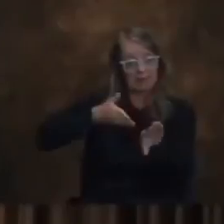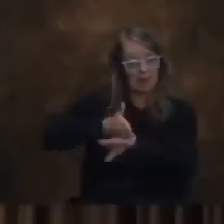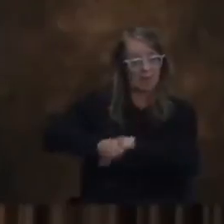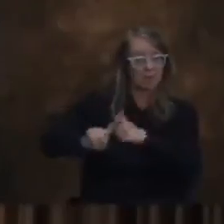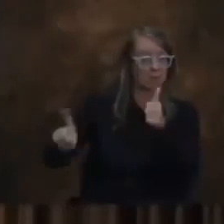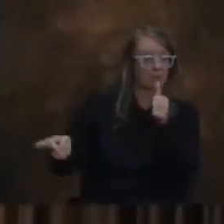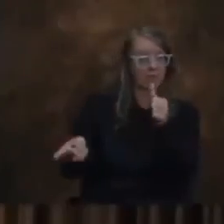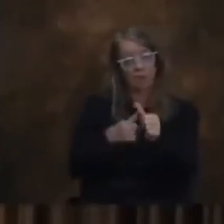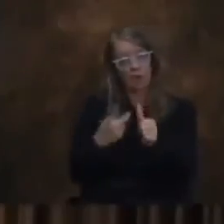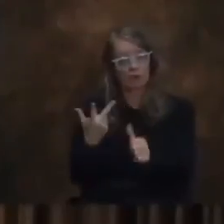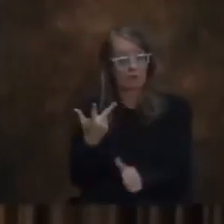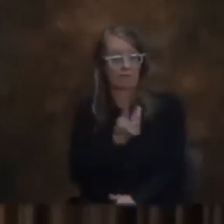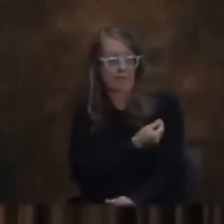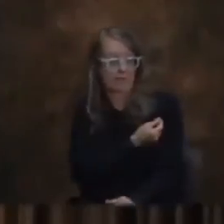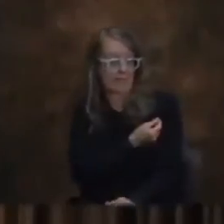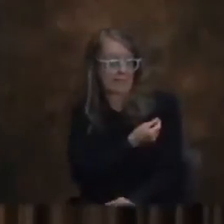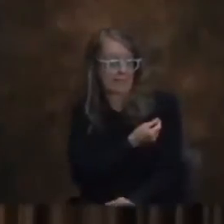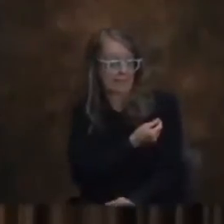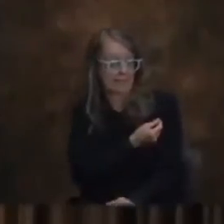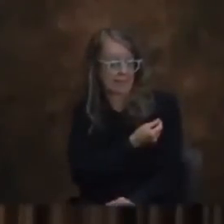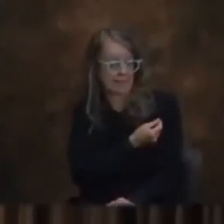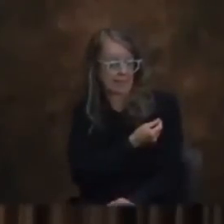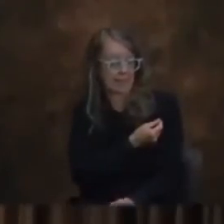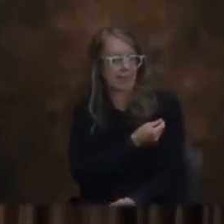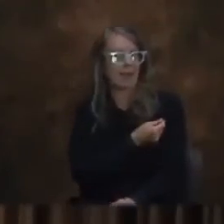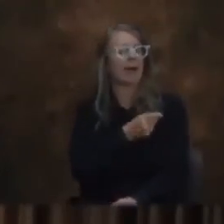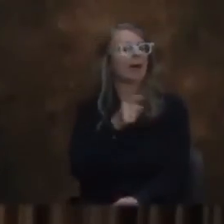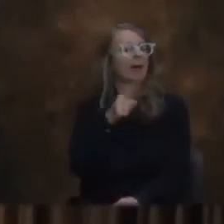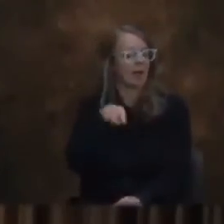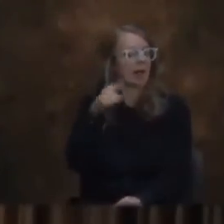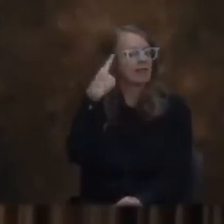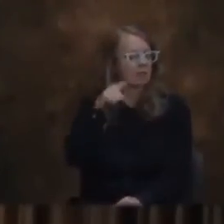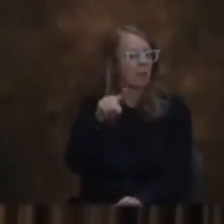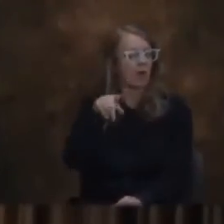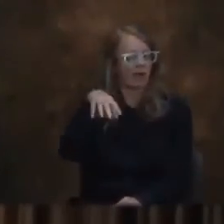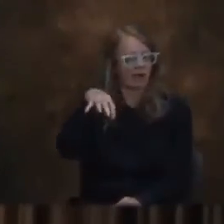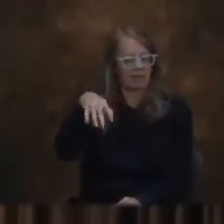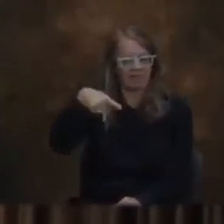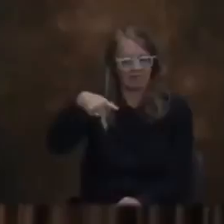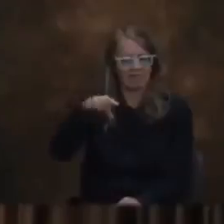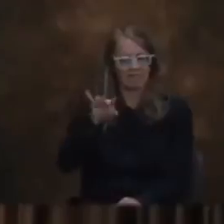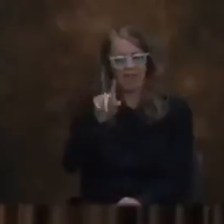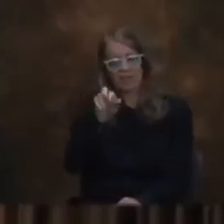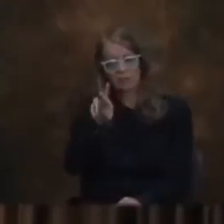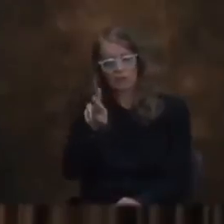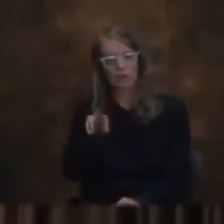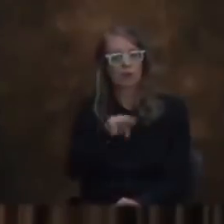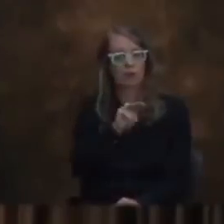hay que hay que hacerse las vacunas adicionales y eso es para las vacunas de the fighter